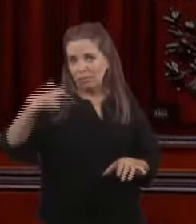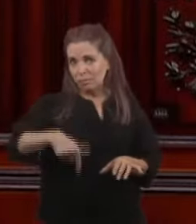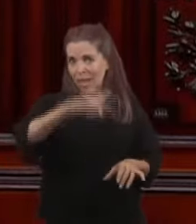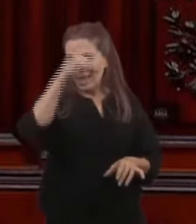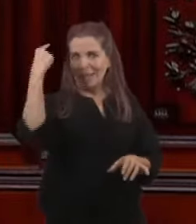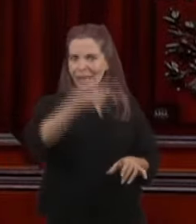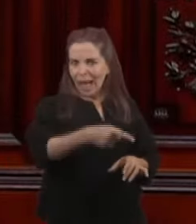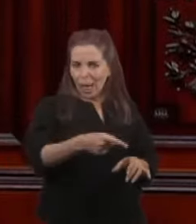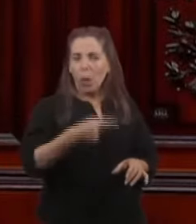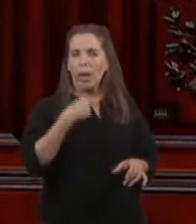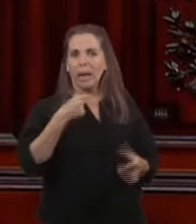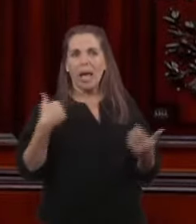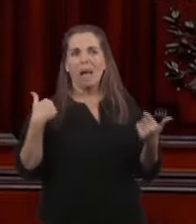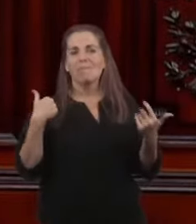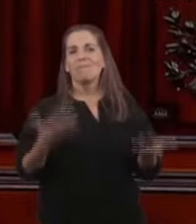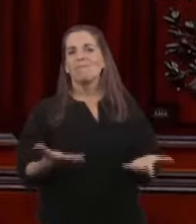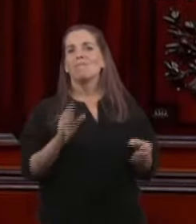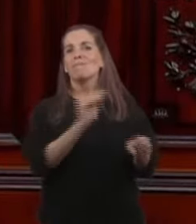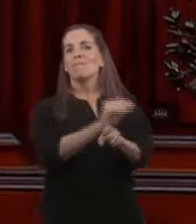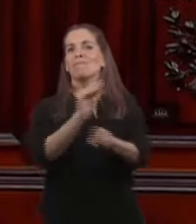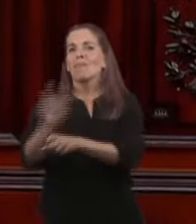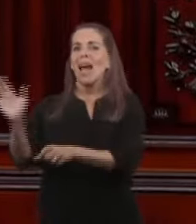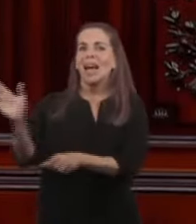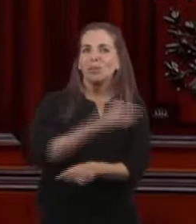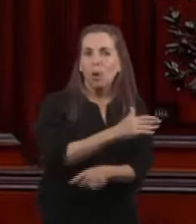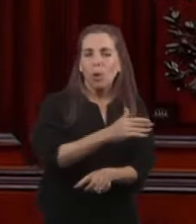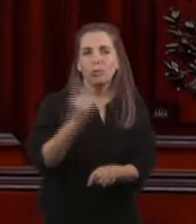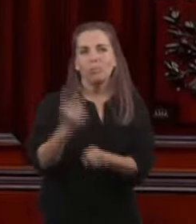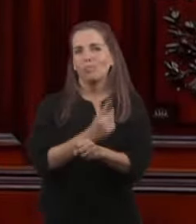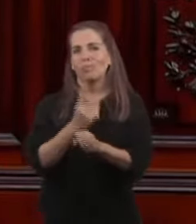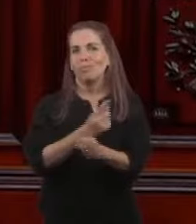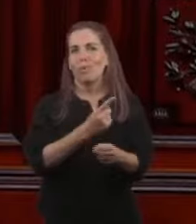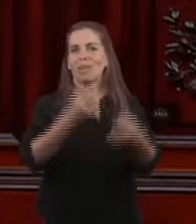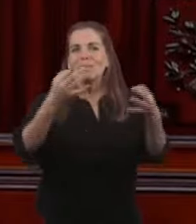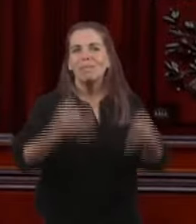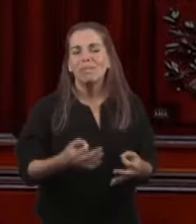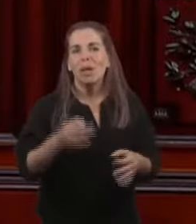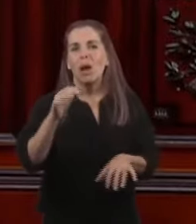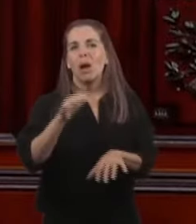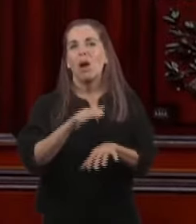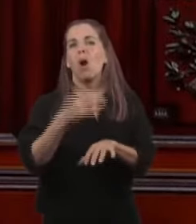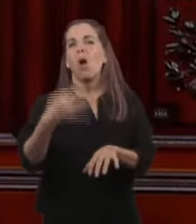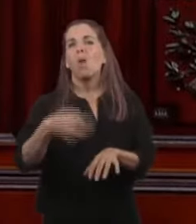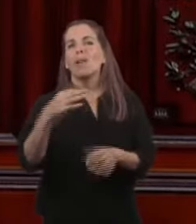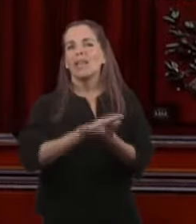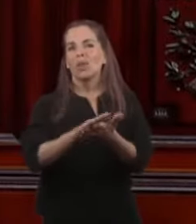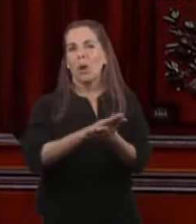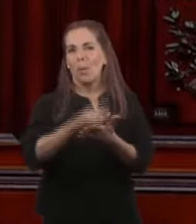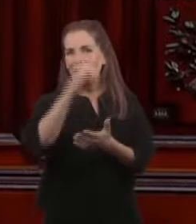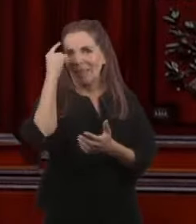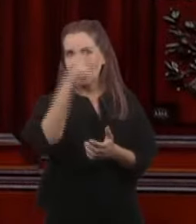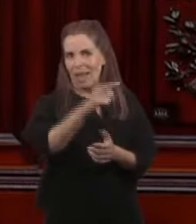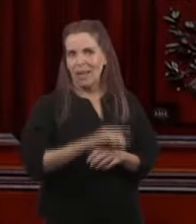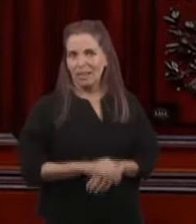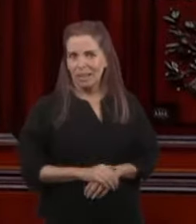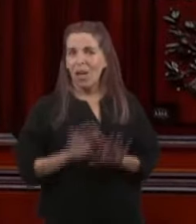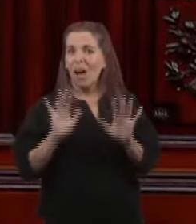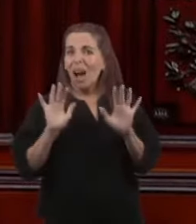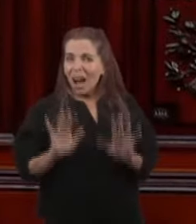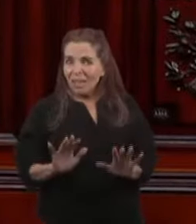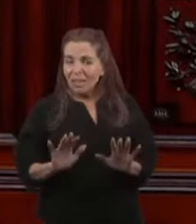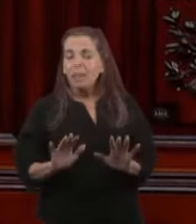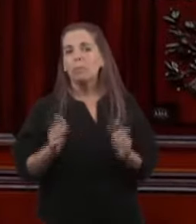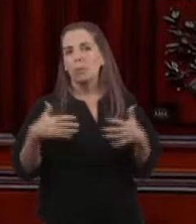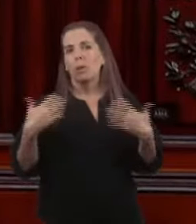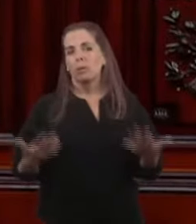deseos de sus ciudadanos no pueden cumplir ni por asomo sus obligaciones básicas Así es como llegamos al 50% de